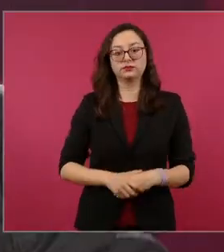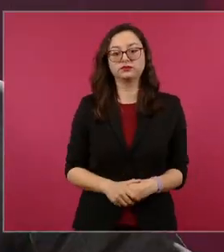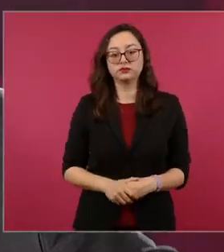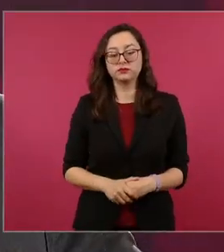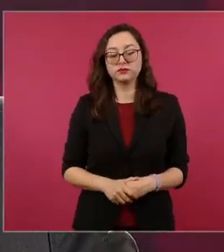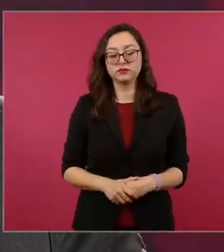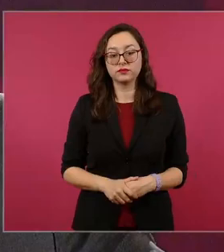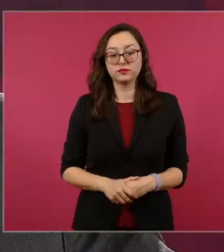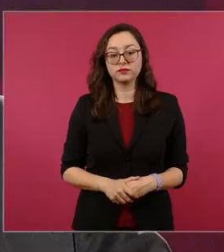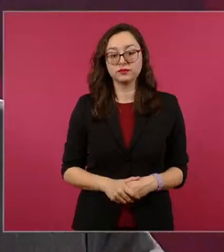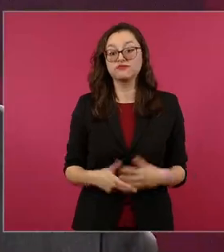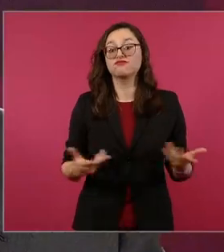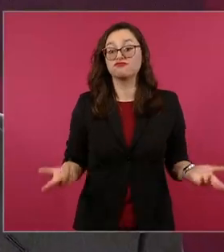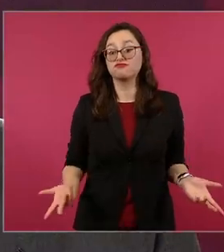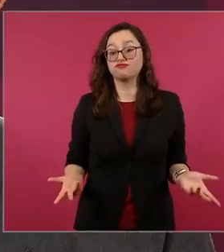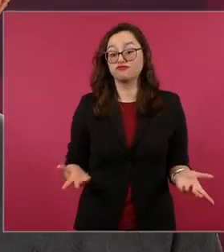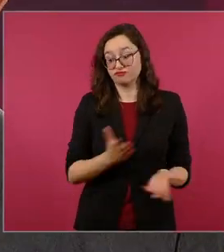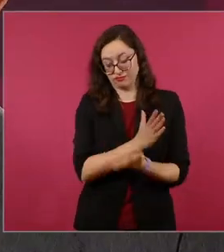Imagínense